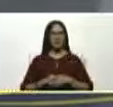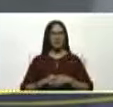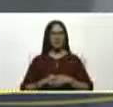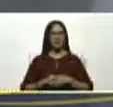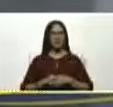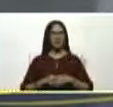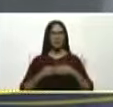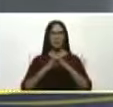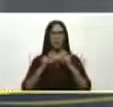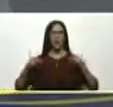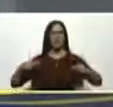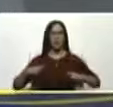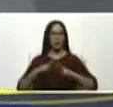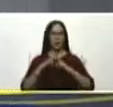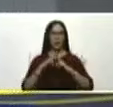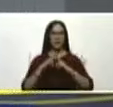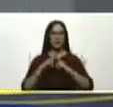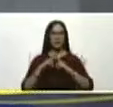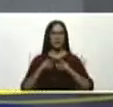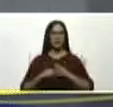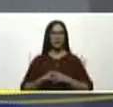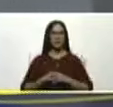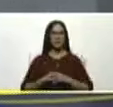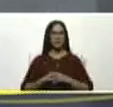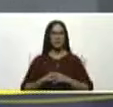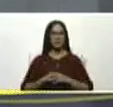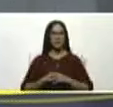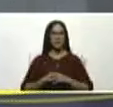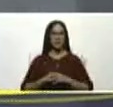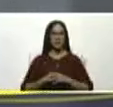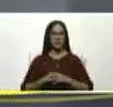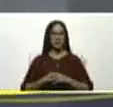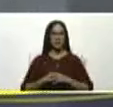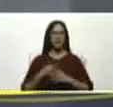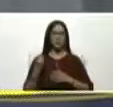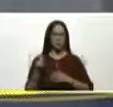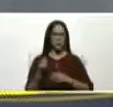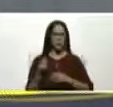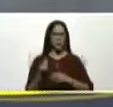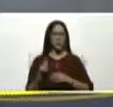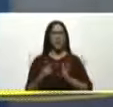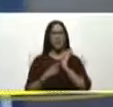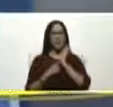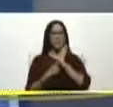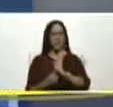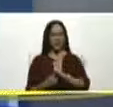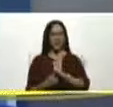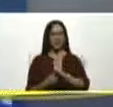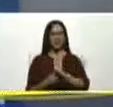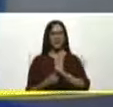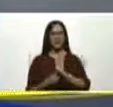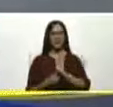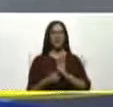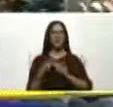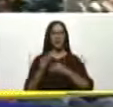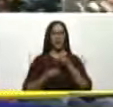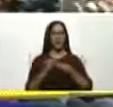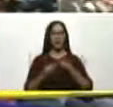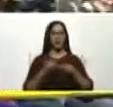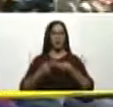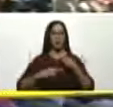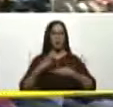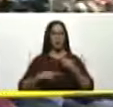todo este encuentro es como tal la muestra de qué es lo que hemos hecho en